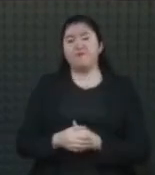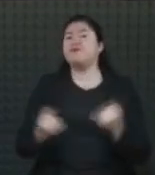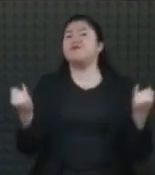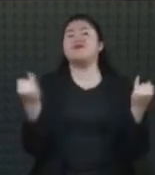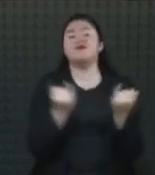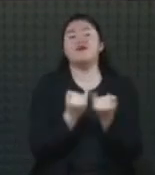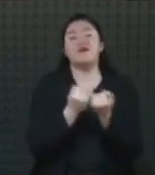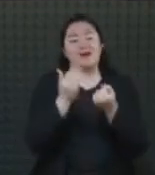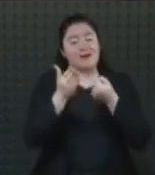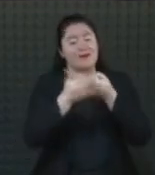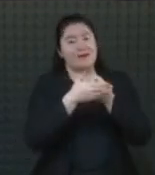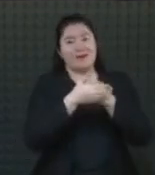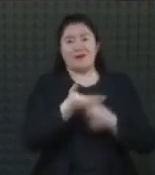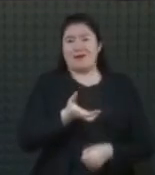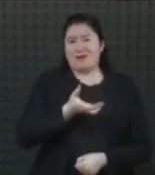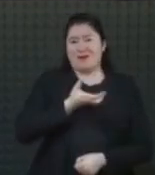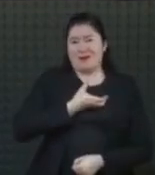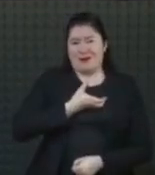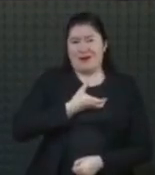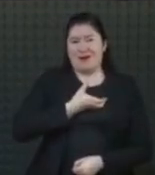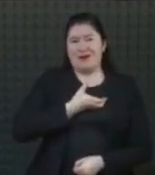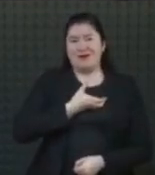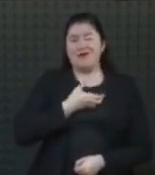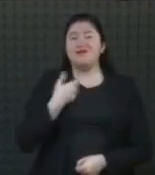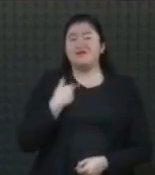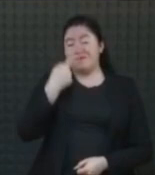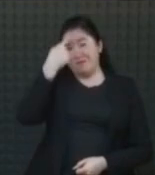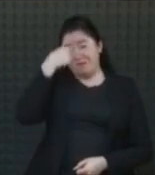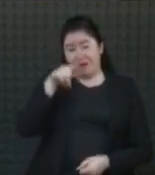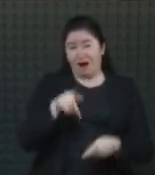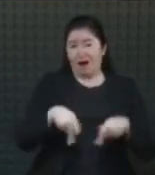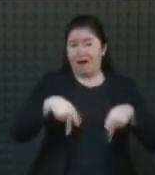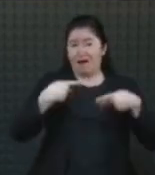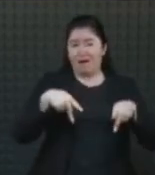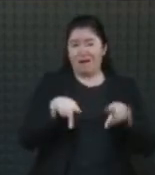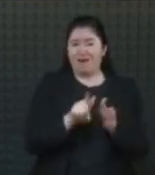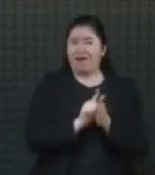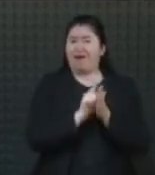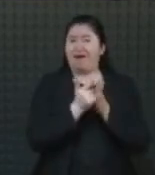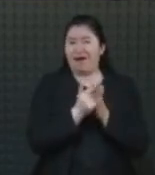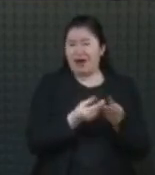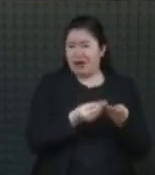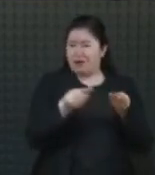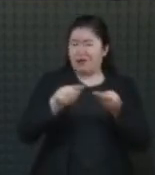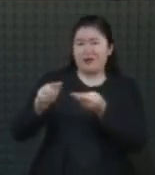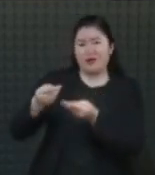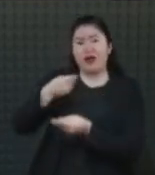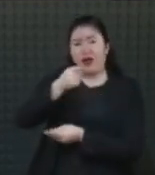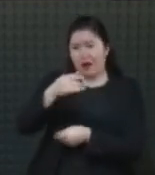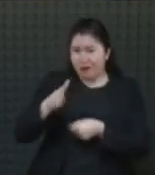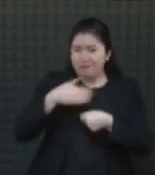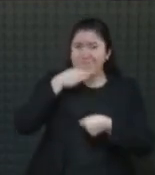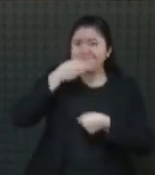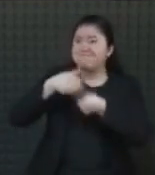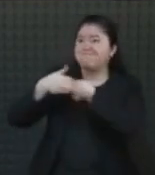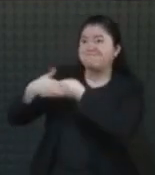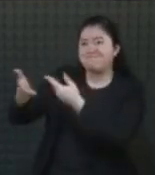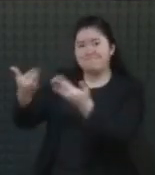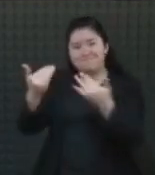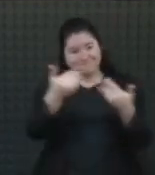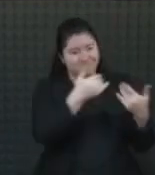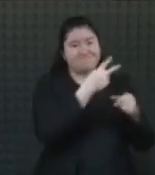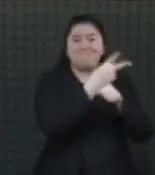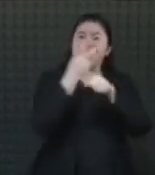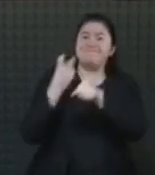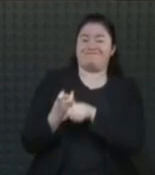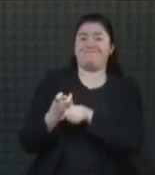Libro del Zócalo, muy importante, hay que meterle caña, hay que motivar la presencia de la gente en la Feria del Zócalo, y que en esa